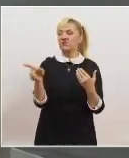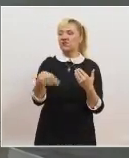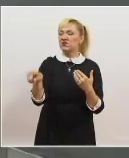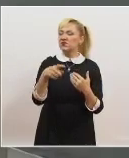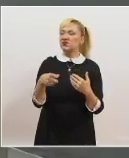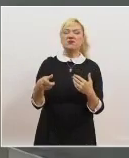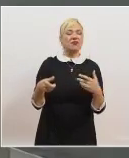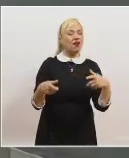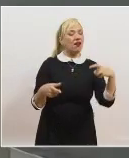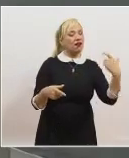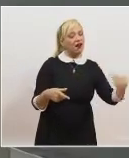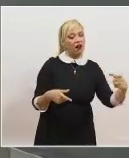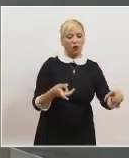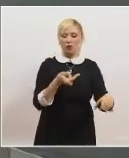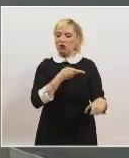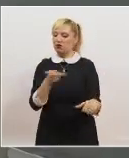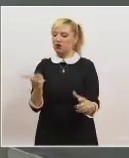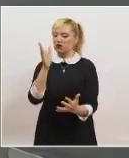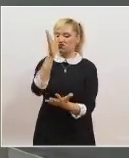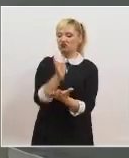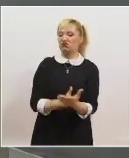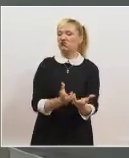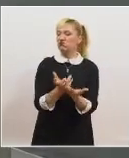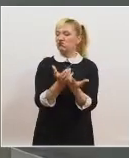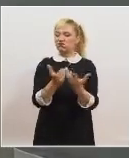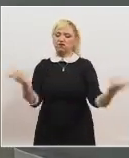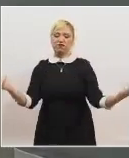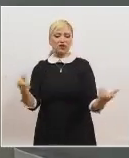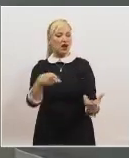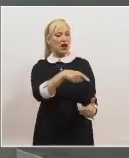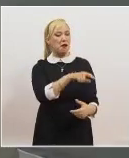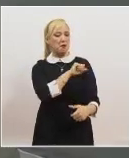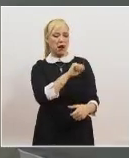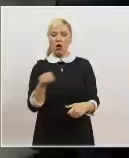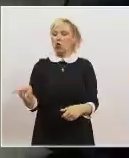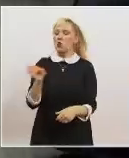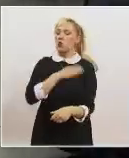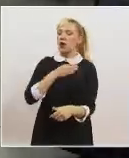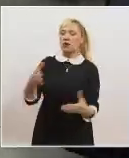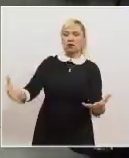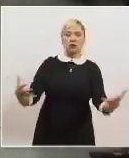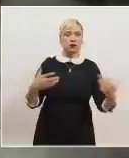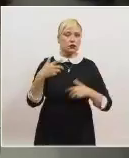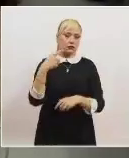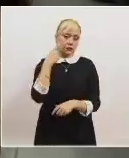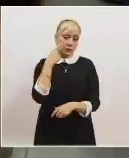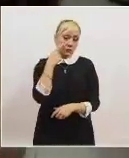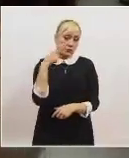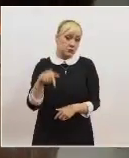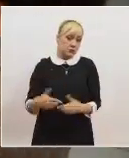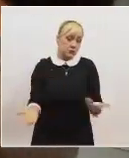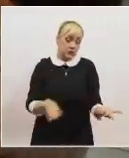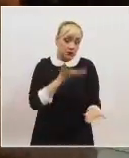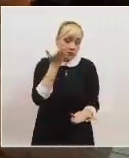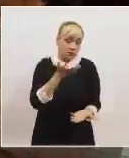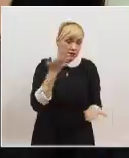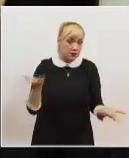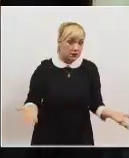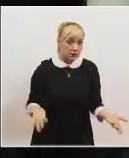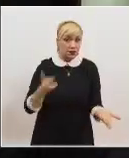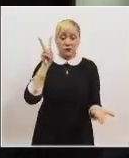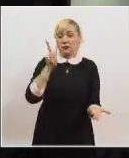social, identificando, digamos, a grupos que le son afines y a aquellos que no le son. Ante servidores públicos del Poder Judicial de la